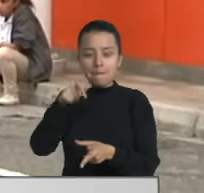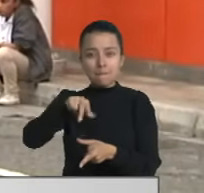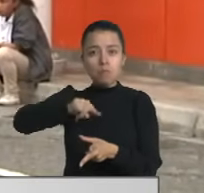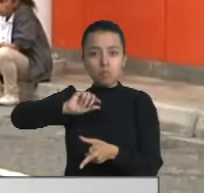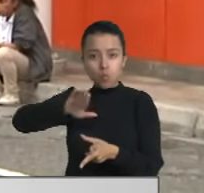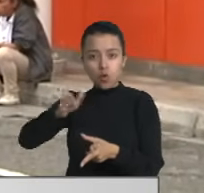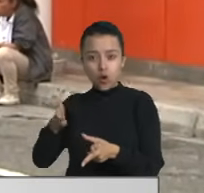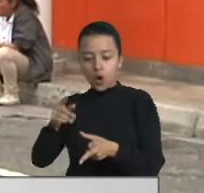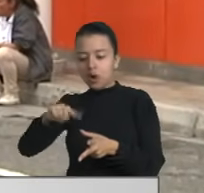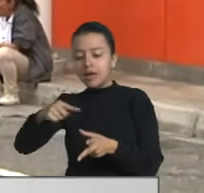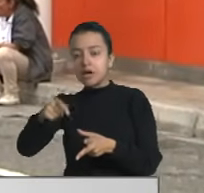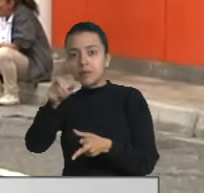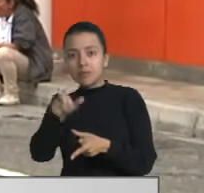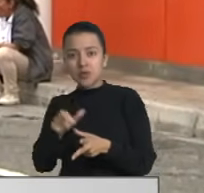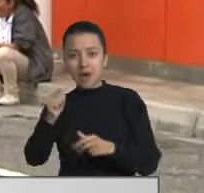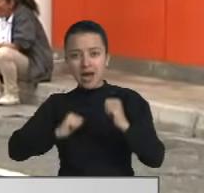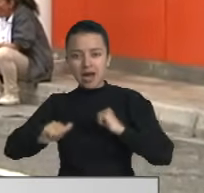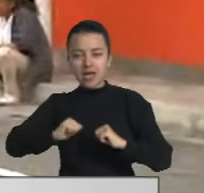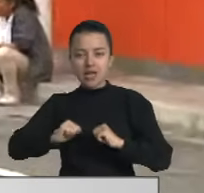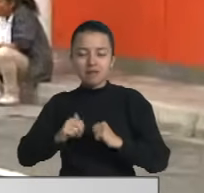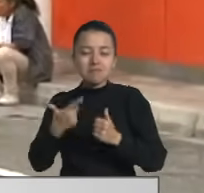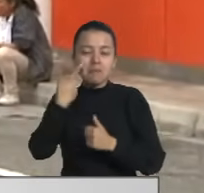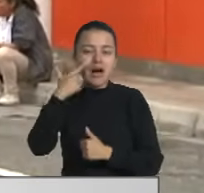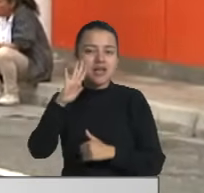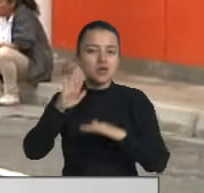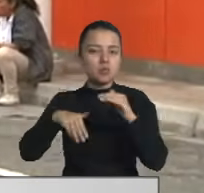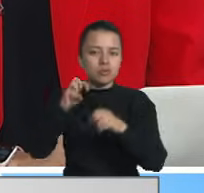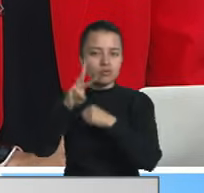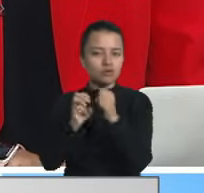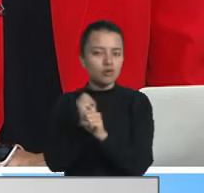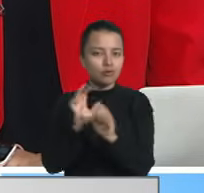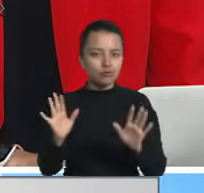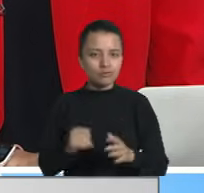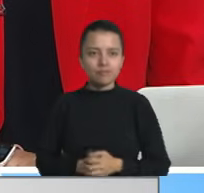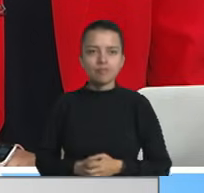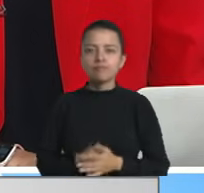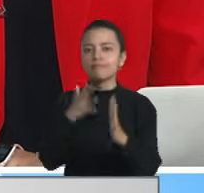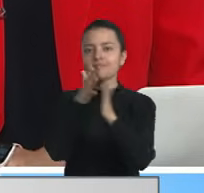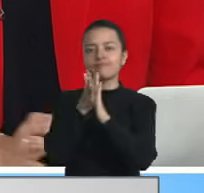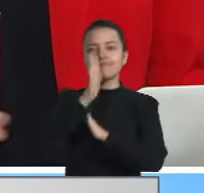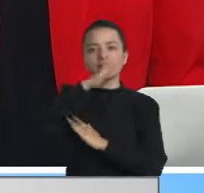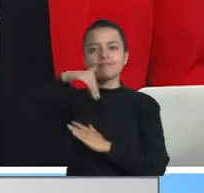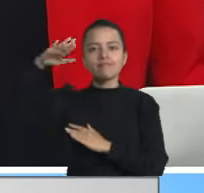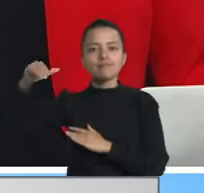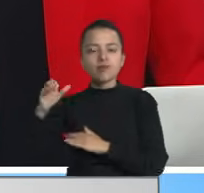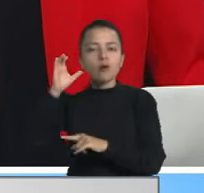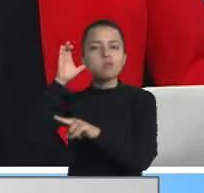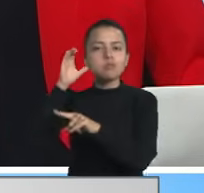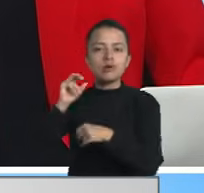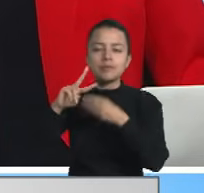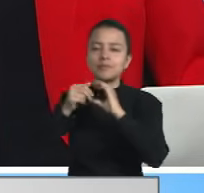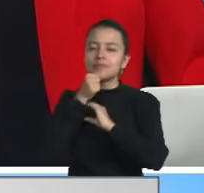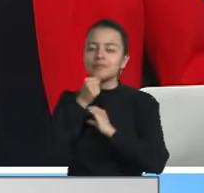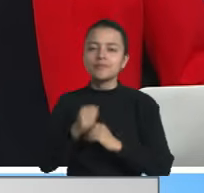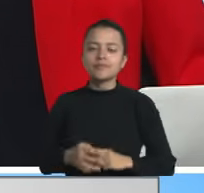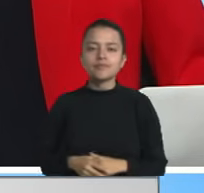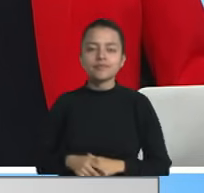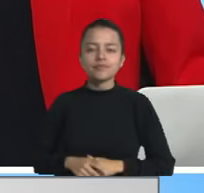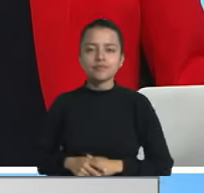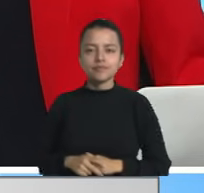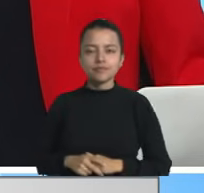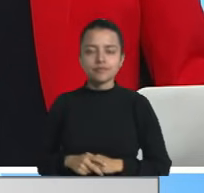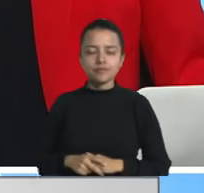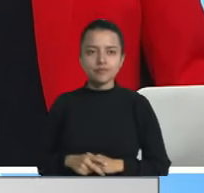Por lo pronto, esta es toda la información que entregamos a esta hora de la tarde desde Antioquia. Hernán Muñoz, Noticentro 1, CMI.